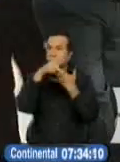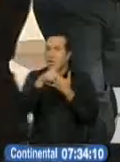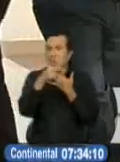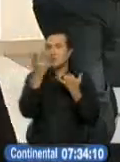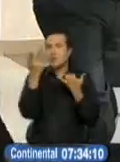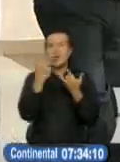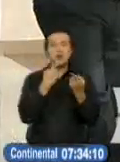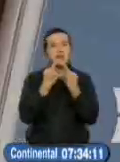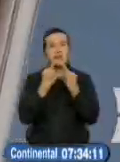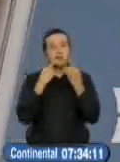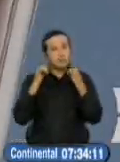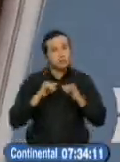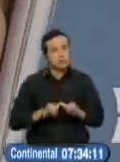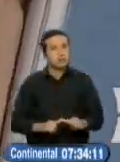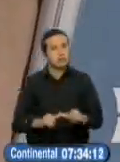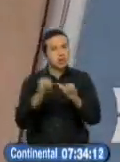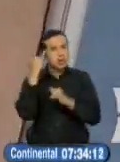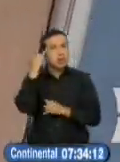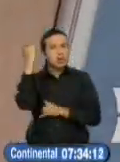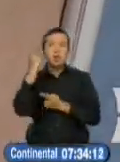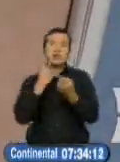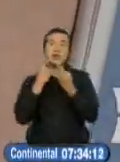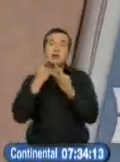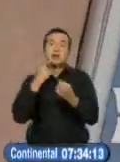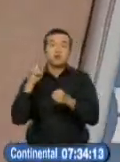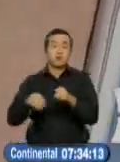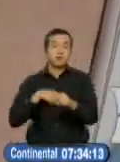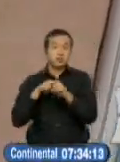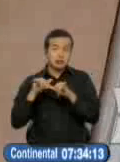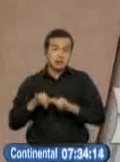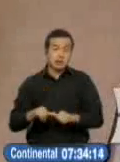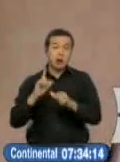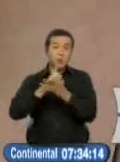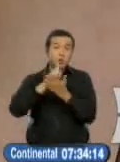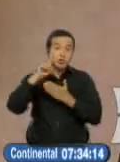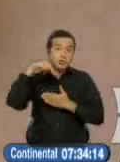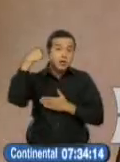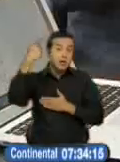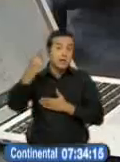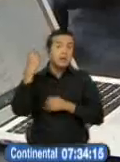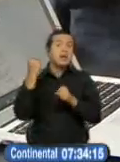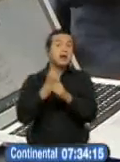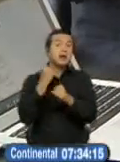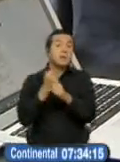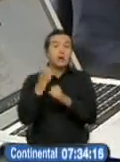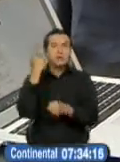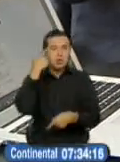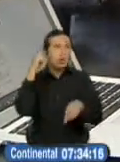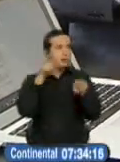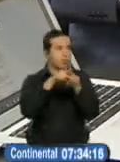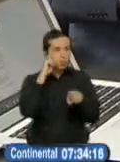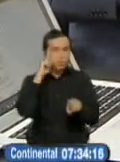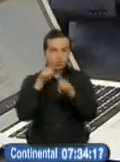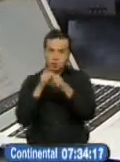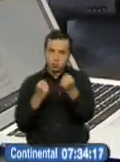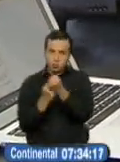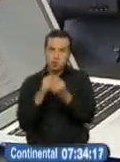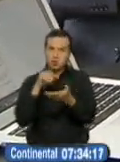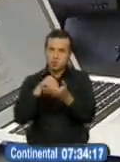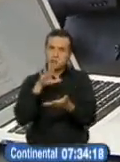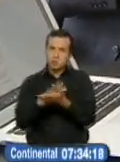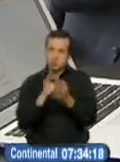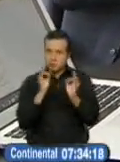el tema continúan como parte de la iniciativa de diálogo nacional y se espera que la próxima cita de trabajo existan acuerdos que permitan implementar el